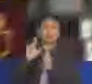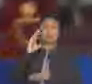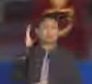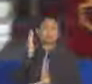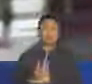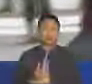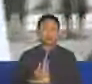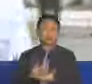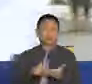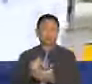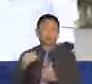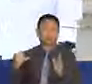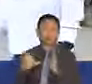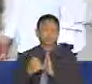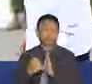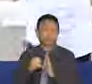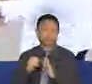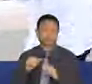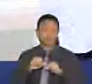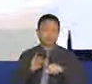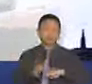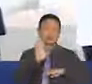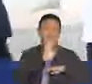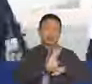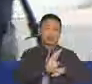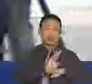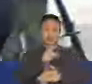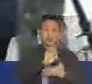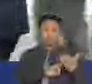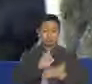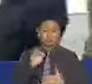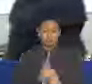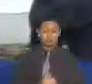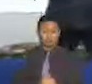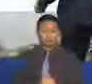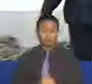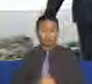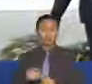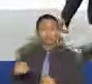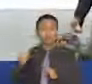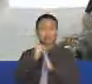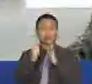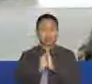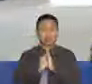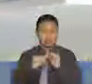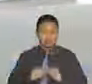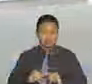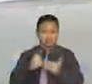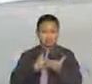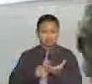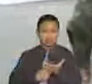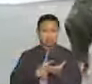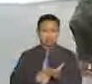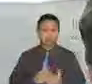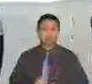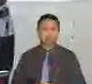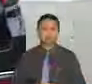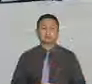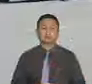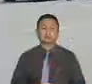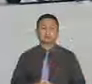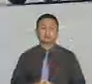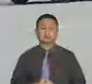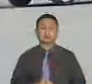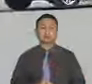de la ley tributaria aprobada en el parlamento siguen en la cabecera del gabinete con cámara